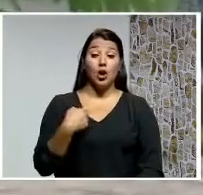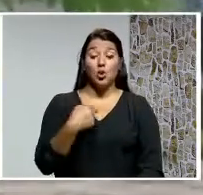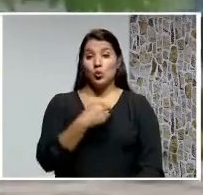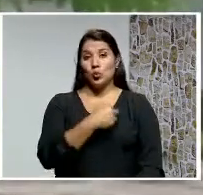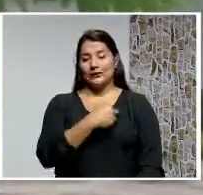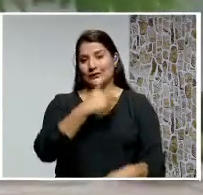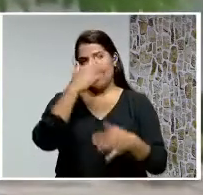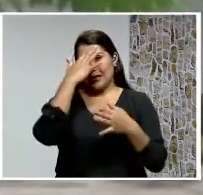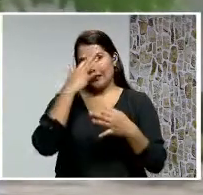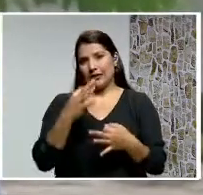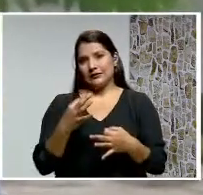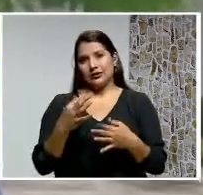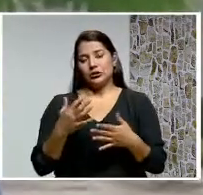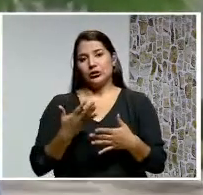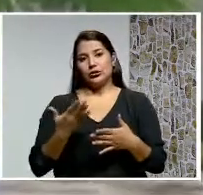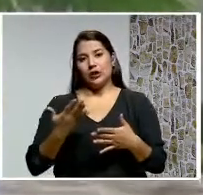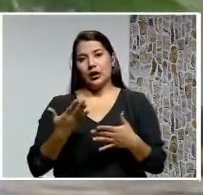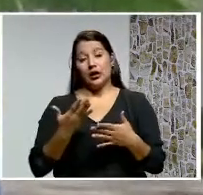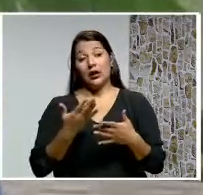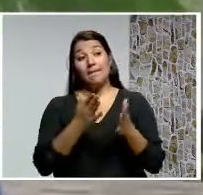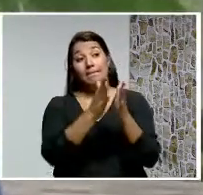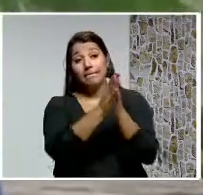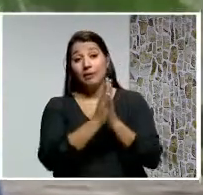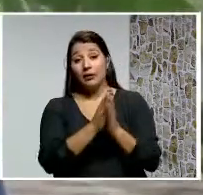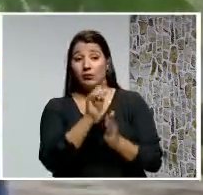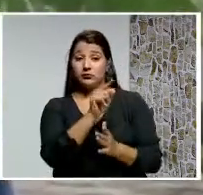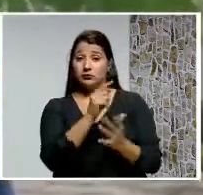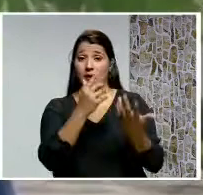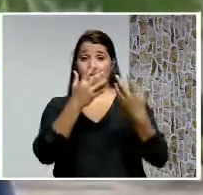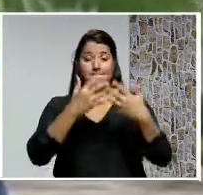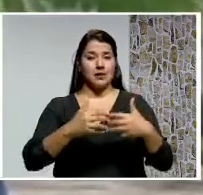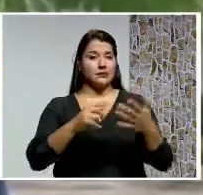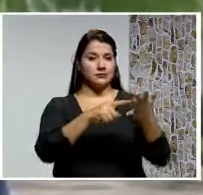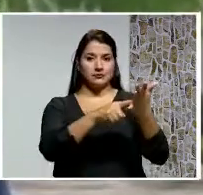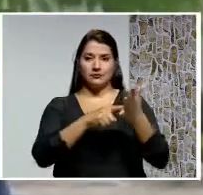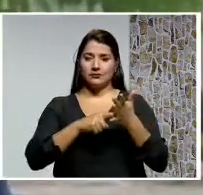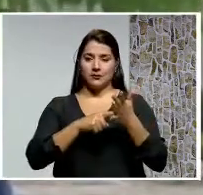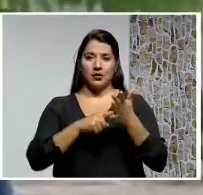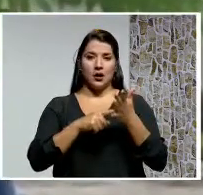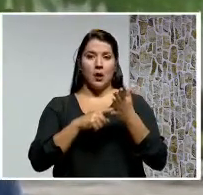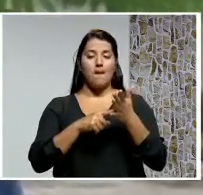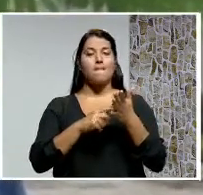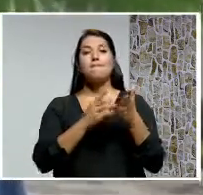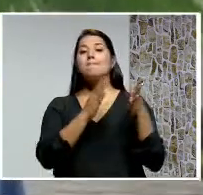les demandamos presentar un programa de